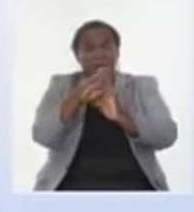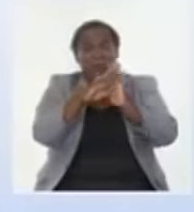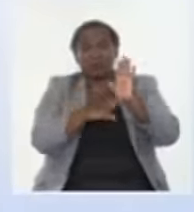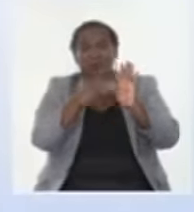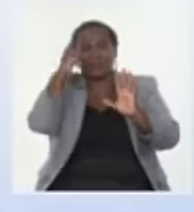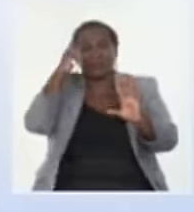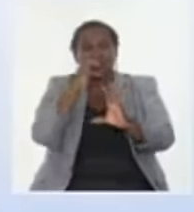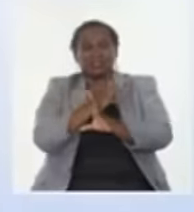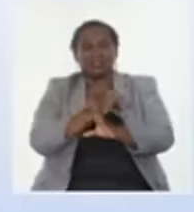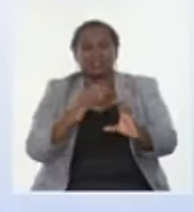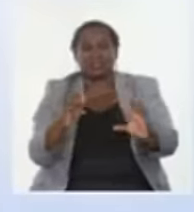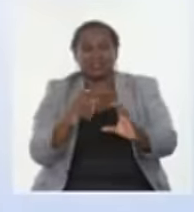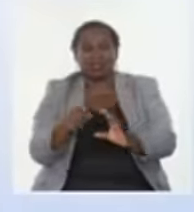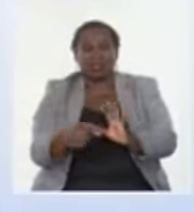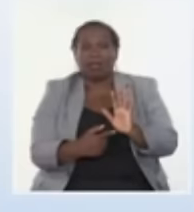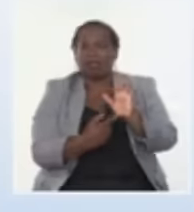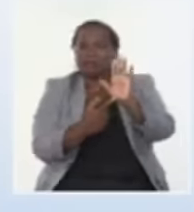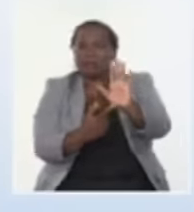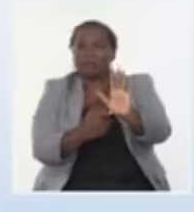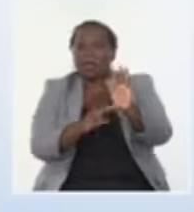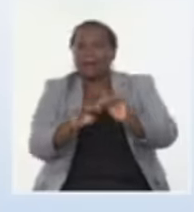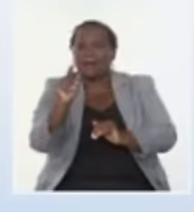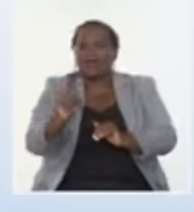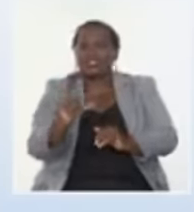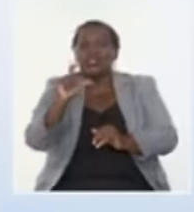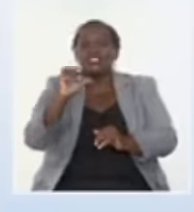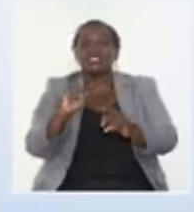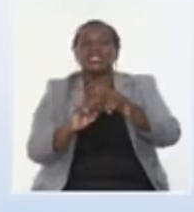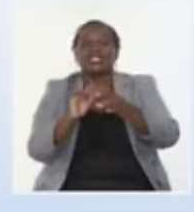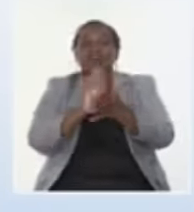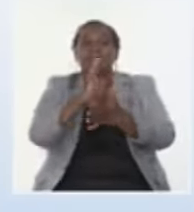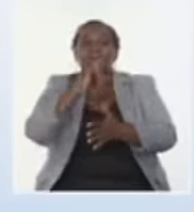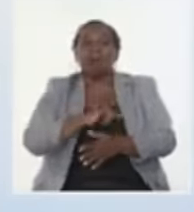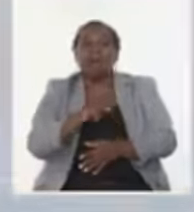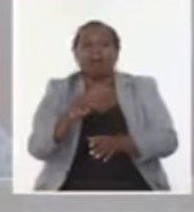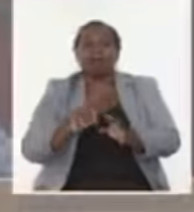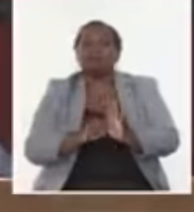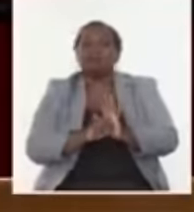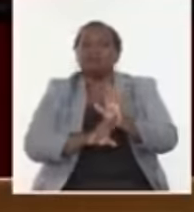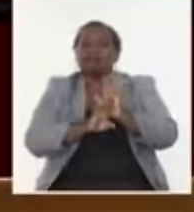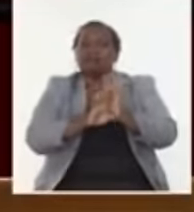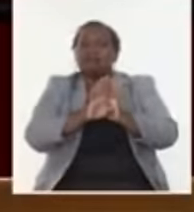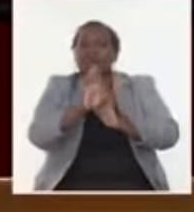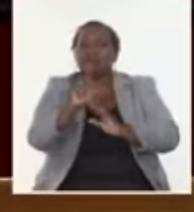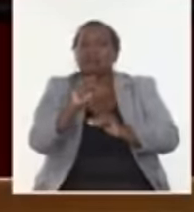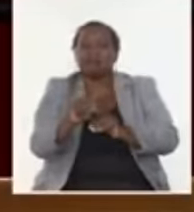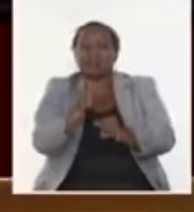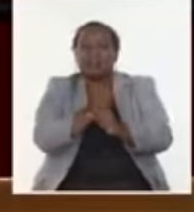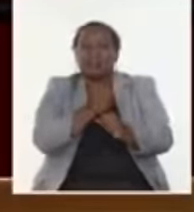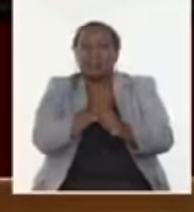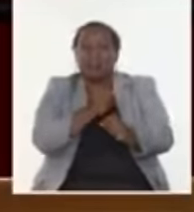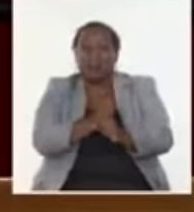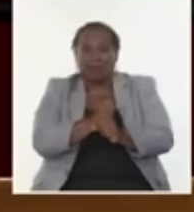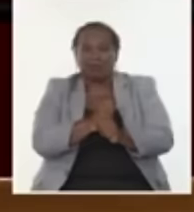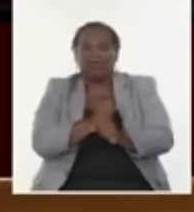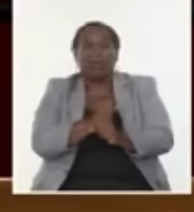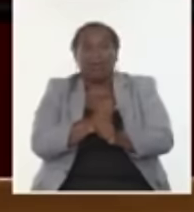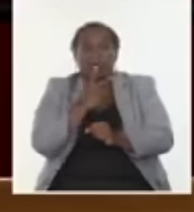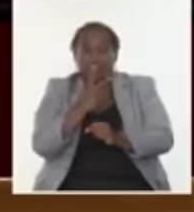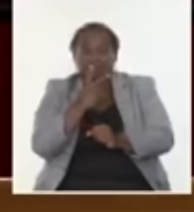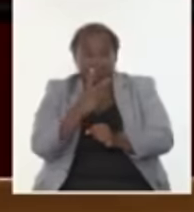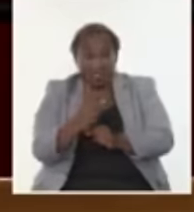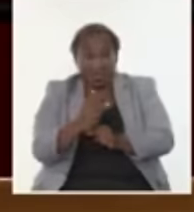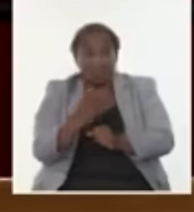ciencia presentado por el ministro del SIGMA para impulsar esta actividad en función de las prioridades estratégicas del